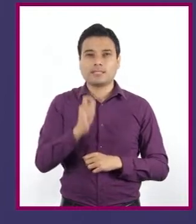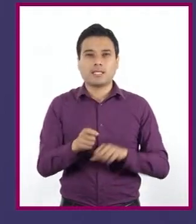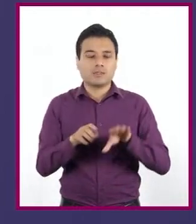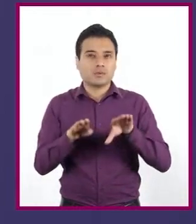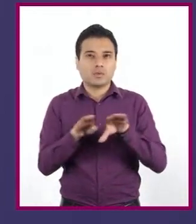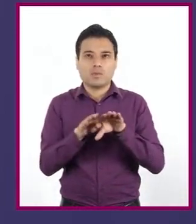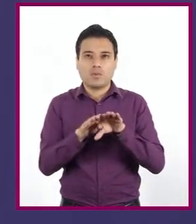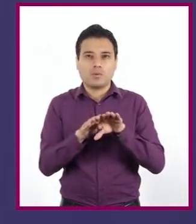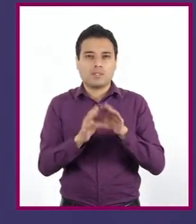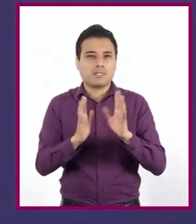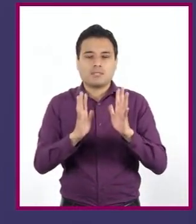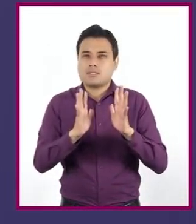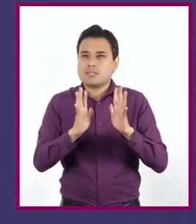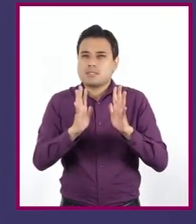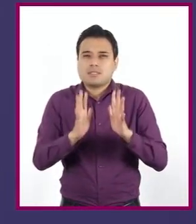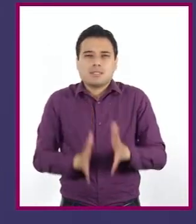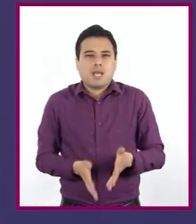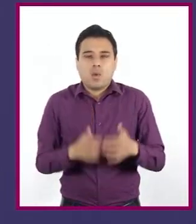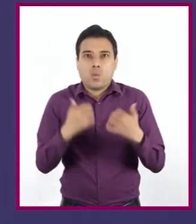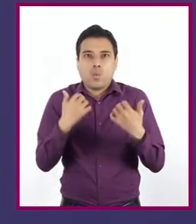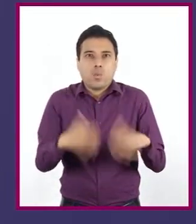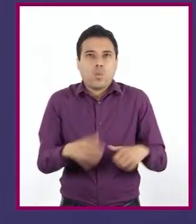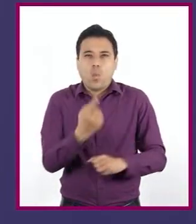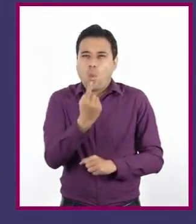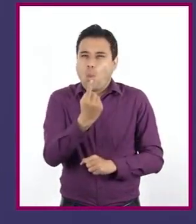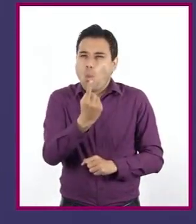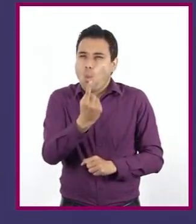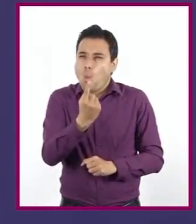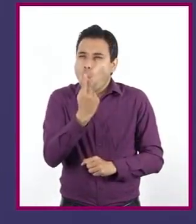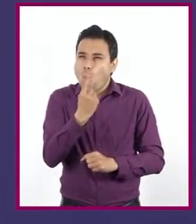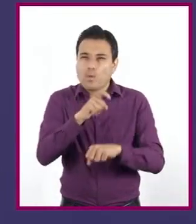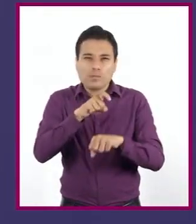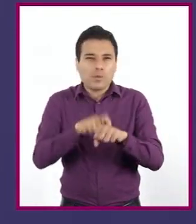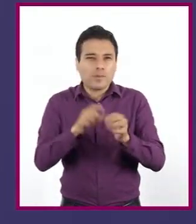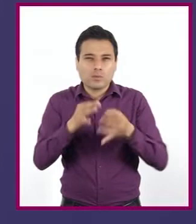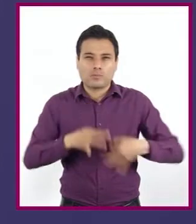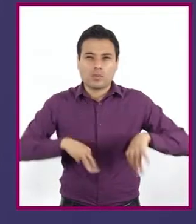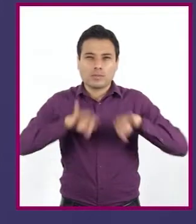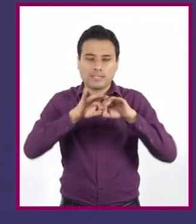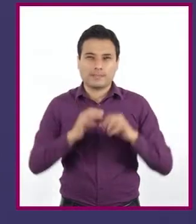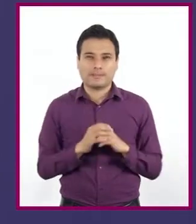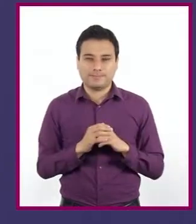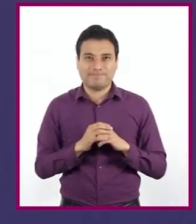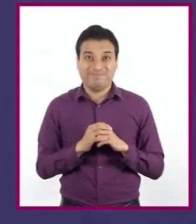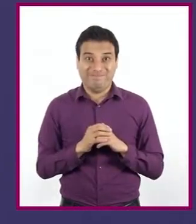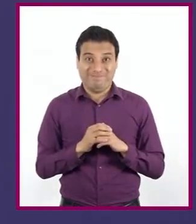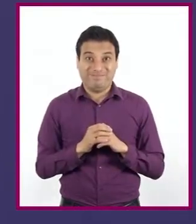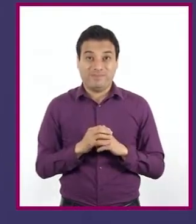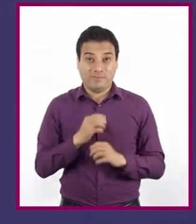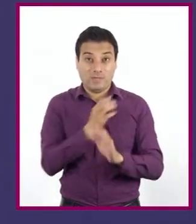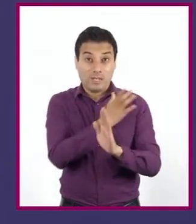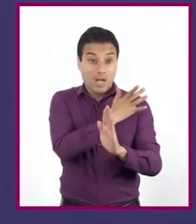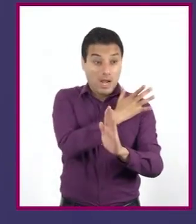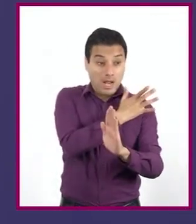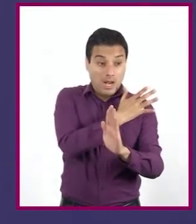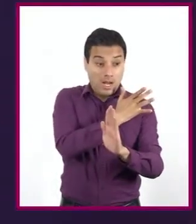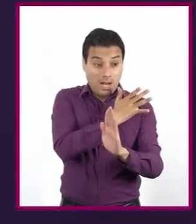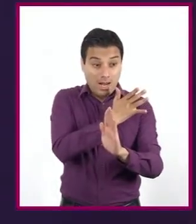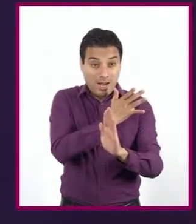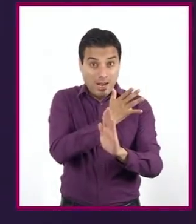de la obra, el punto decisivo, en el cual todo lo planteado en la obra tiene